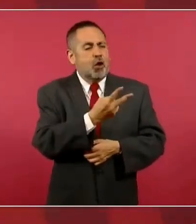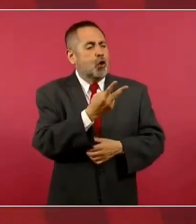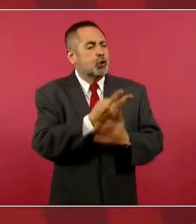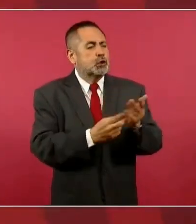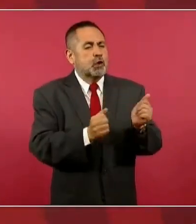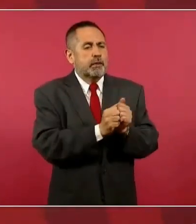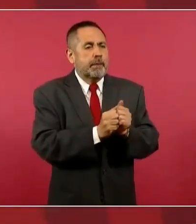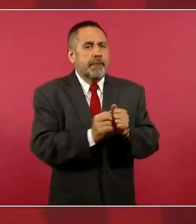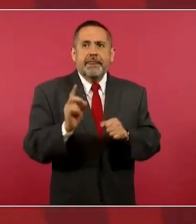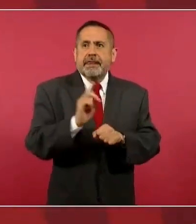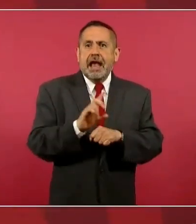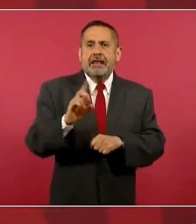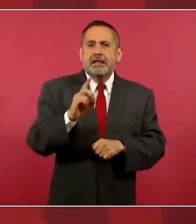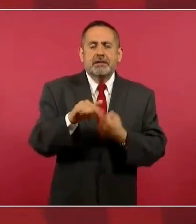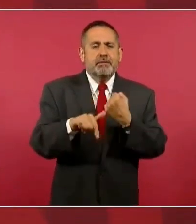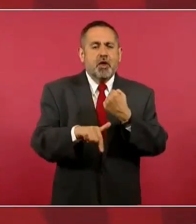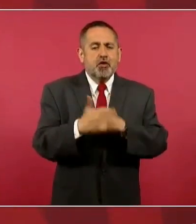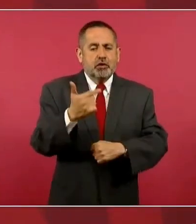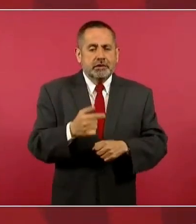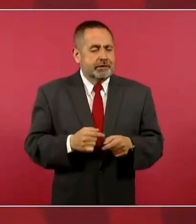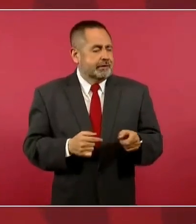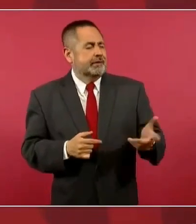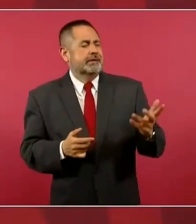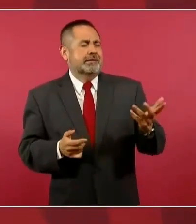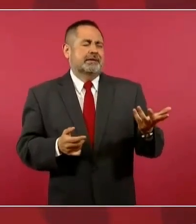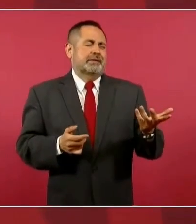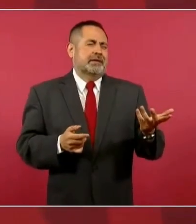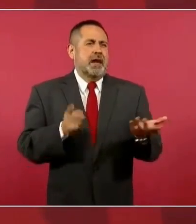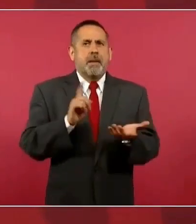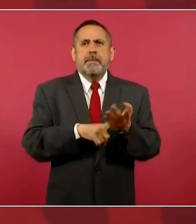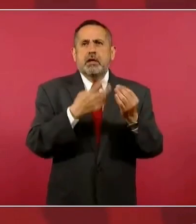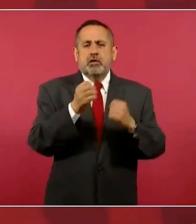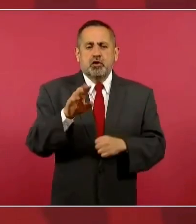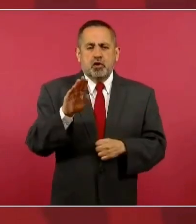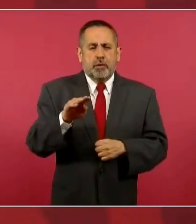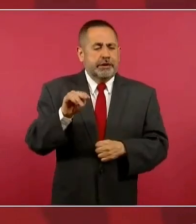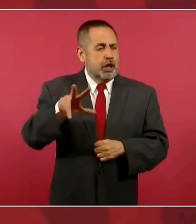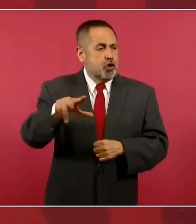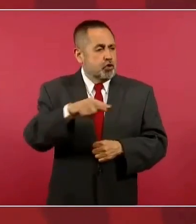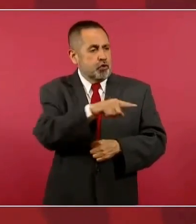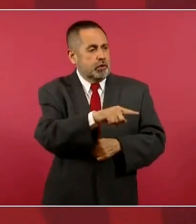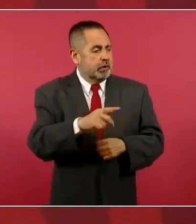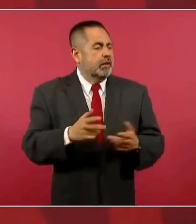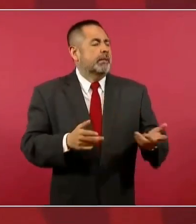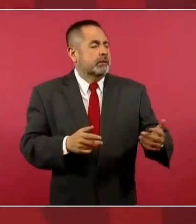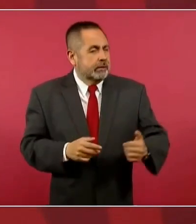un 12 de diciembre de 1998.